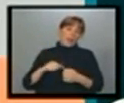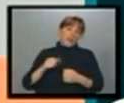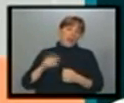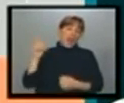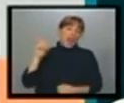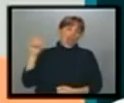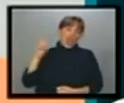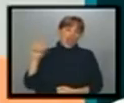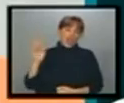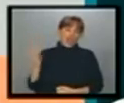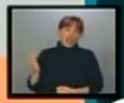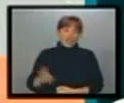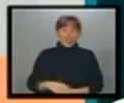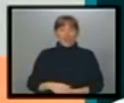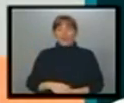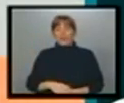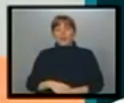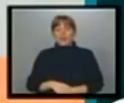mucha nubosidad.